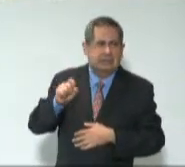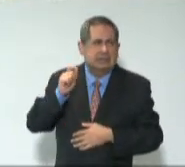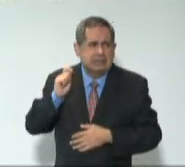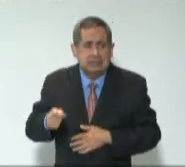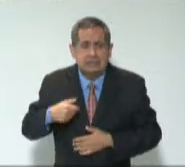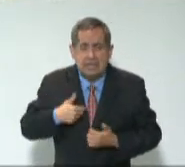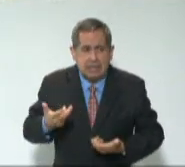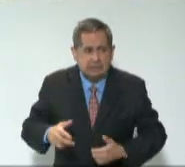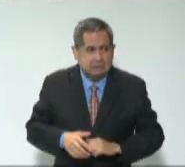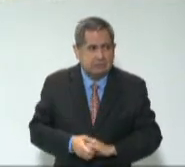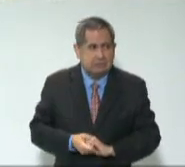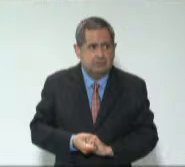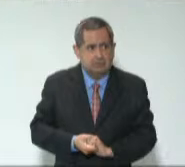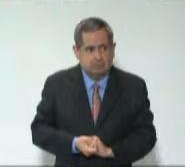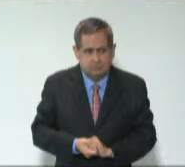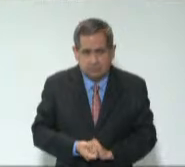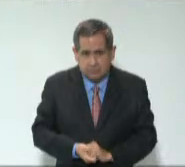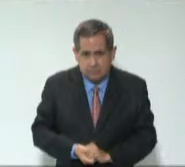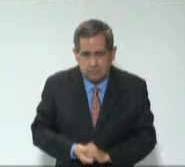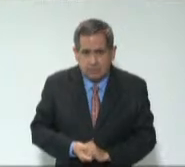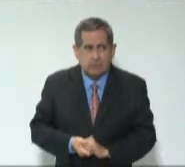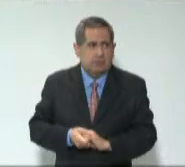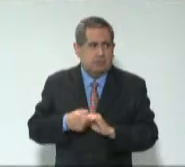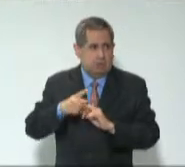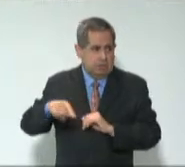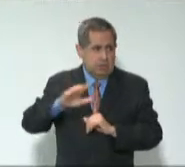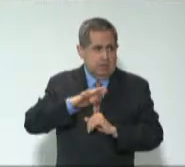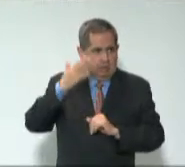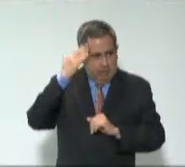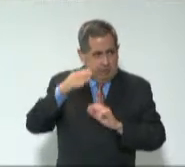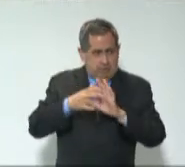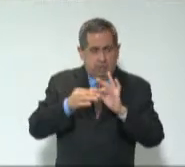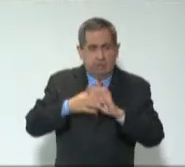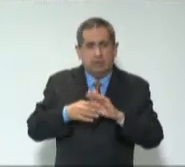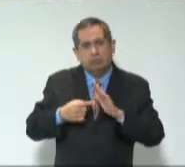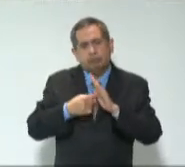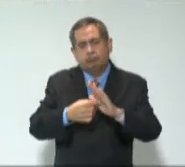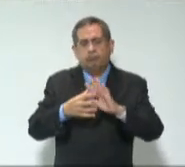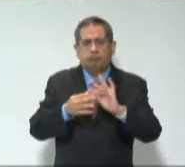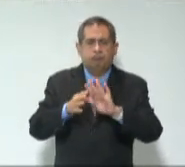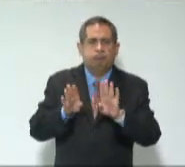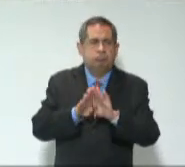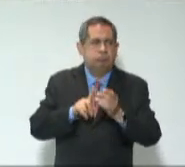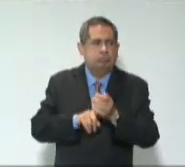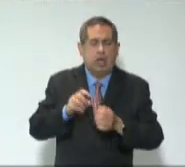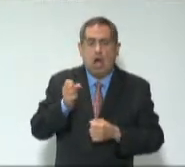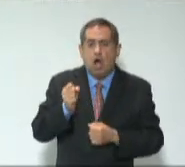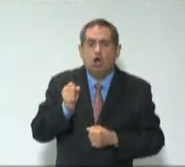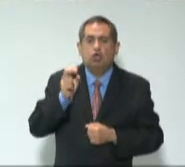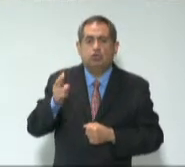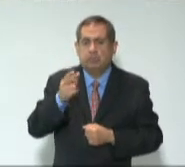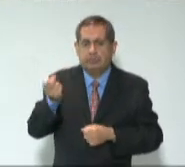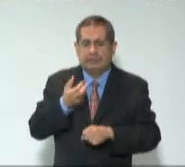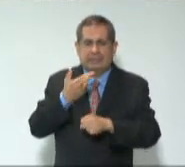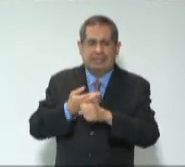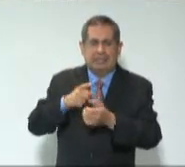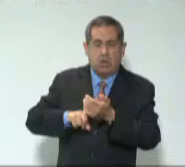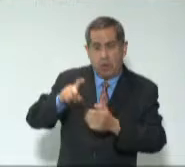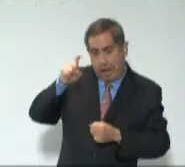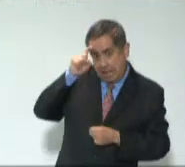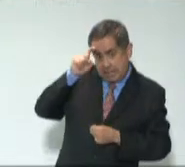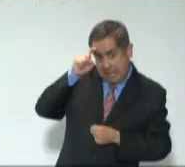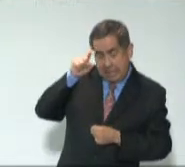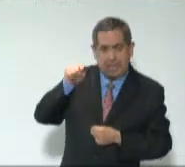social Eh bueno ya han escuchado lo que ha planteado el subsecretario López eh gatel